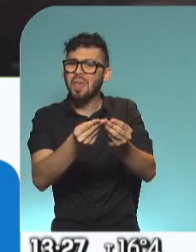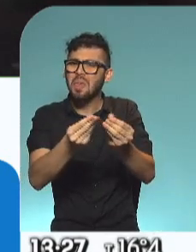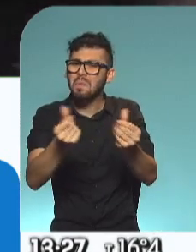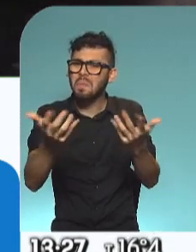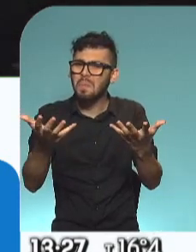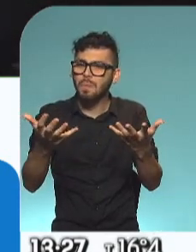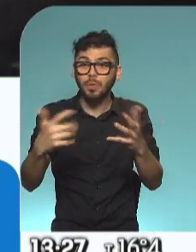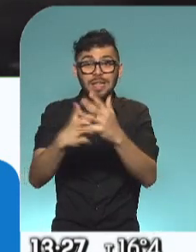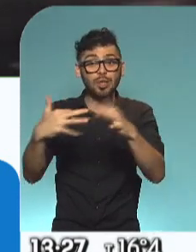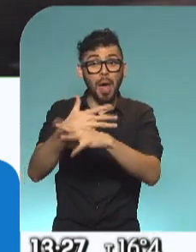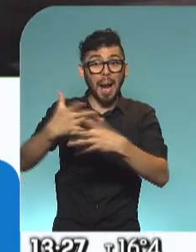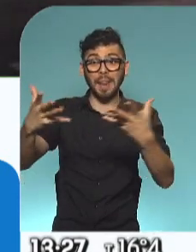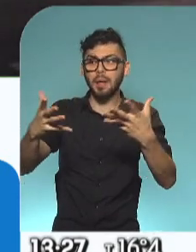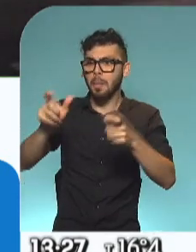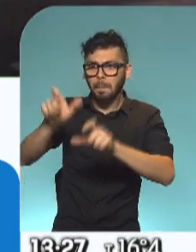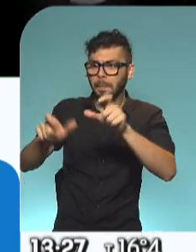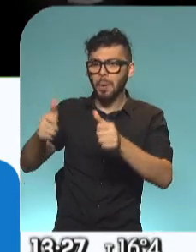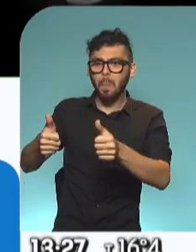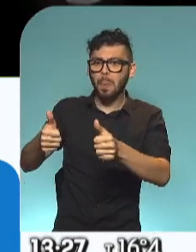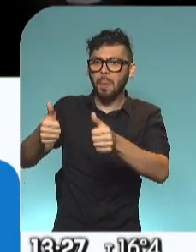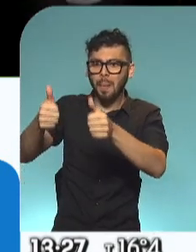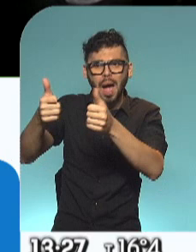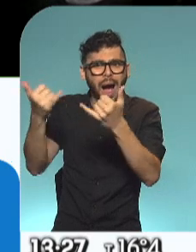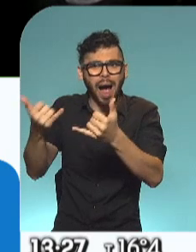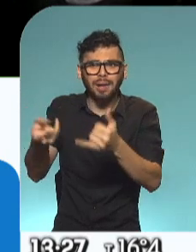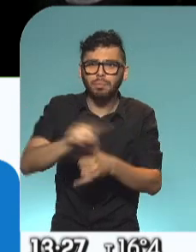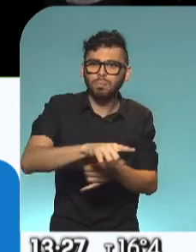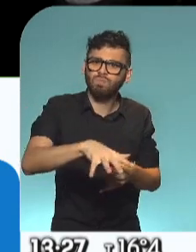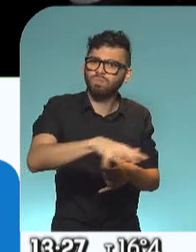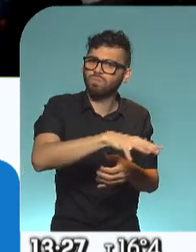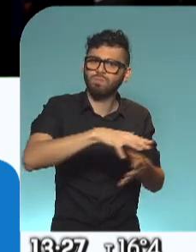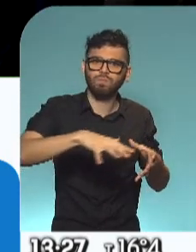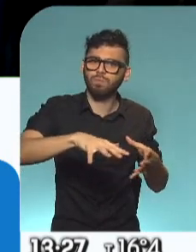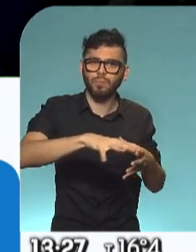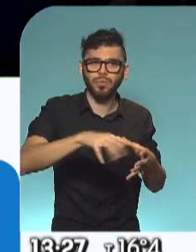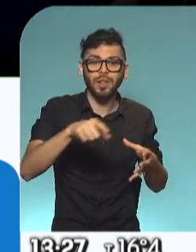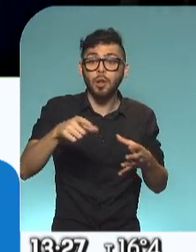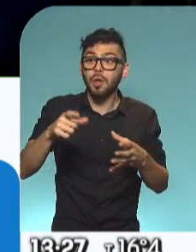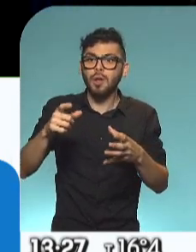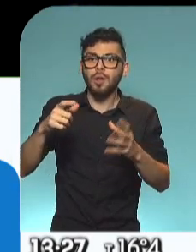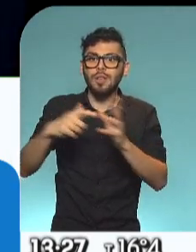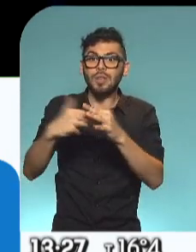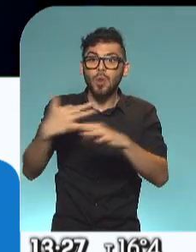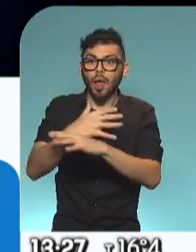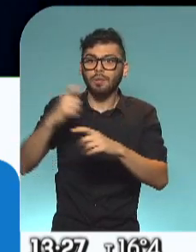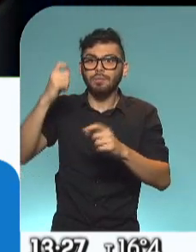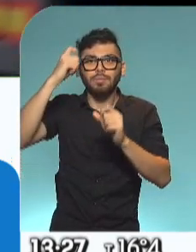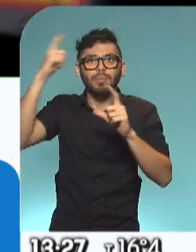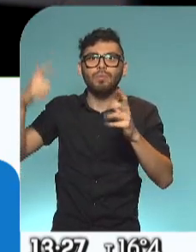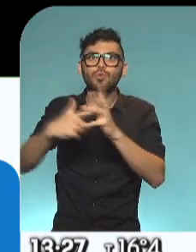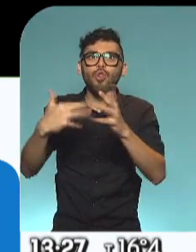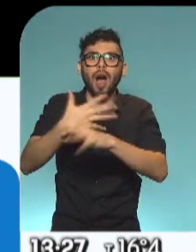que les va muy bien. Entonces la imagen genérica es de algo muy próspero, muy positivo